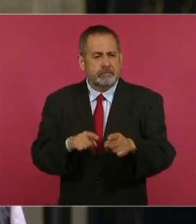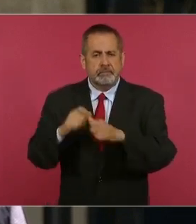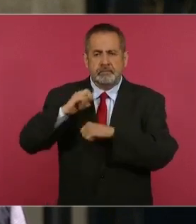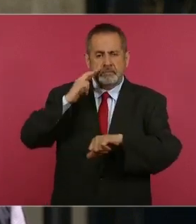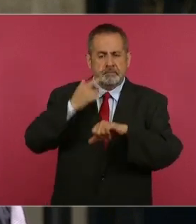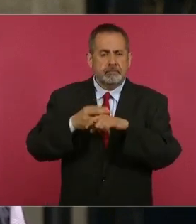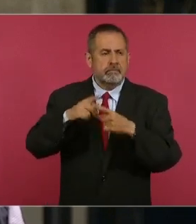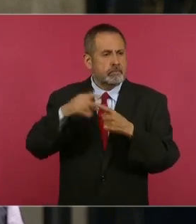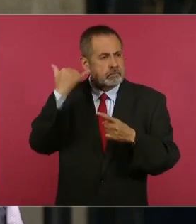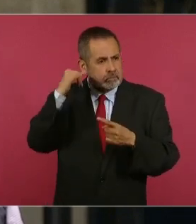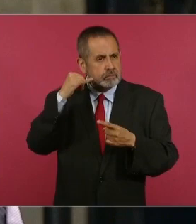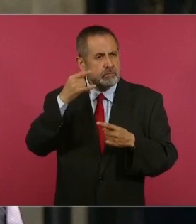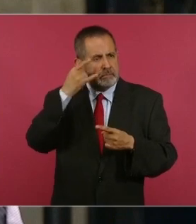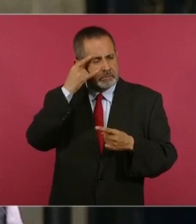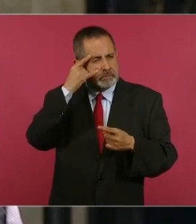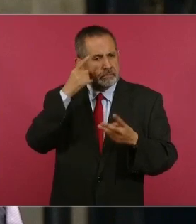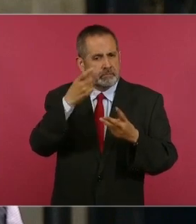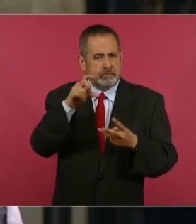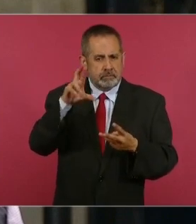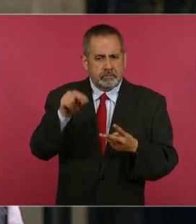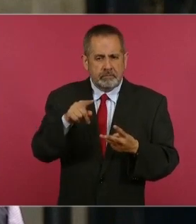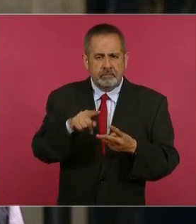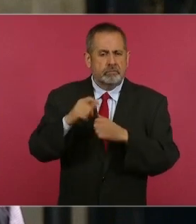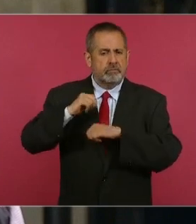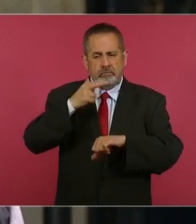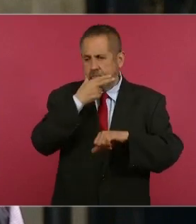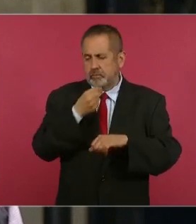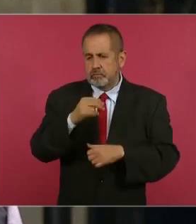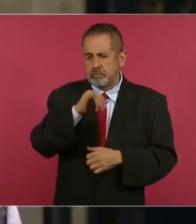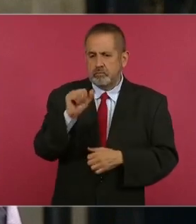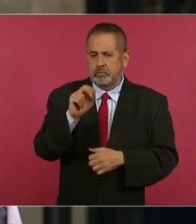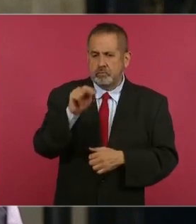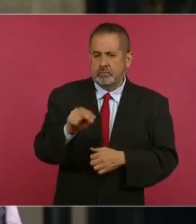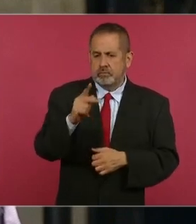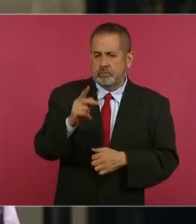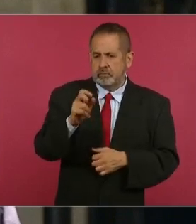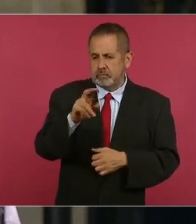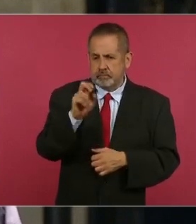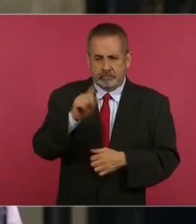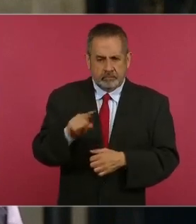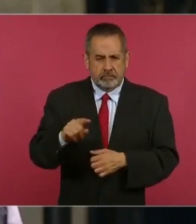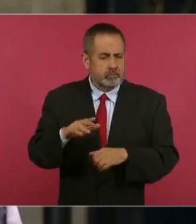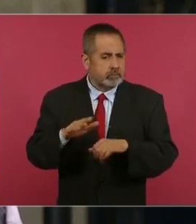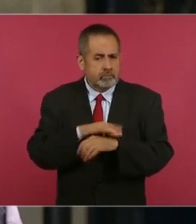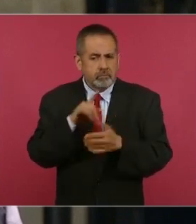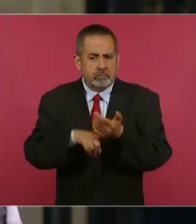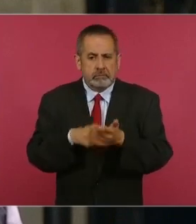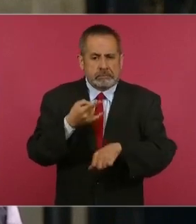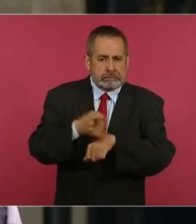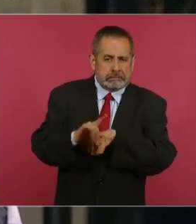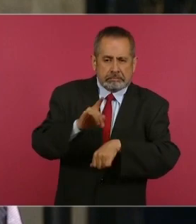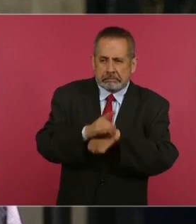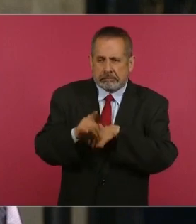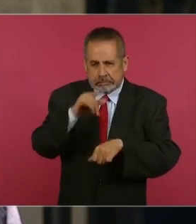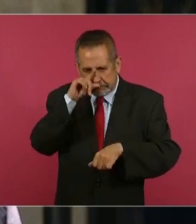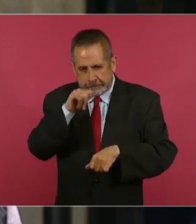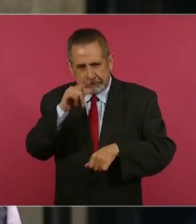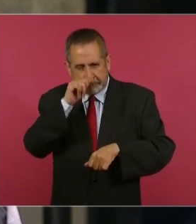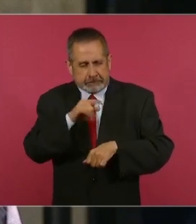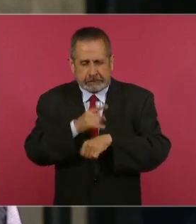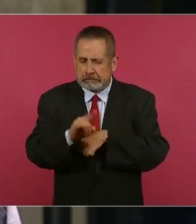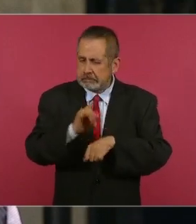estados, Yucatán, Campeche y Quintana Roo, Juan Aque Pérez, debido a que ha cometido irregularidades que ha